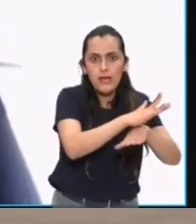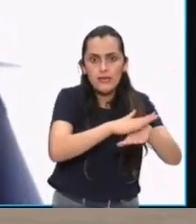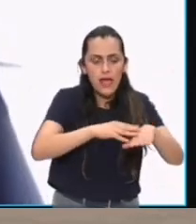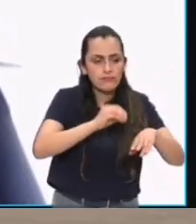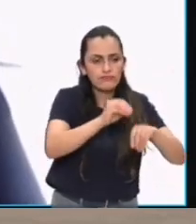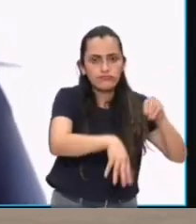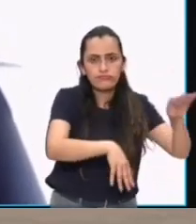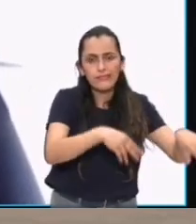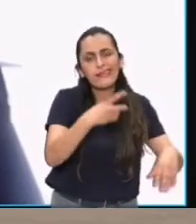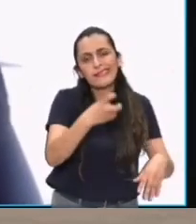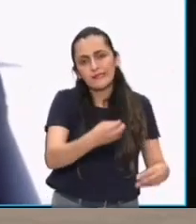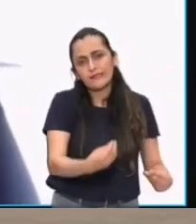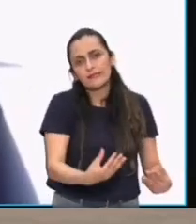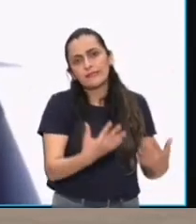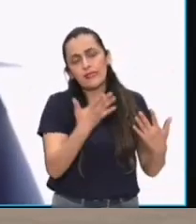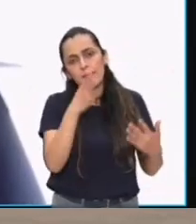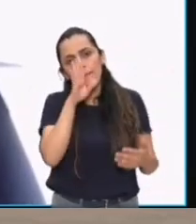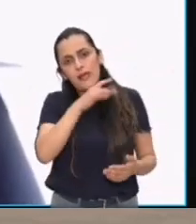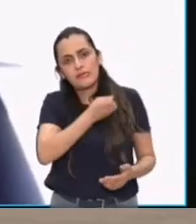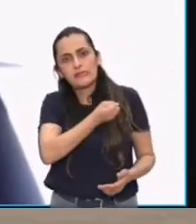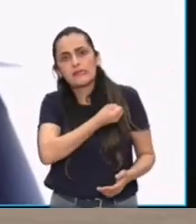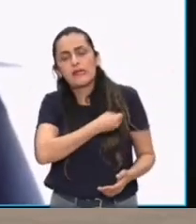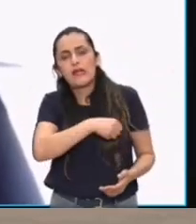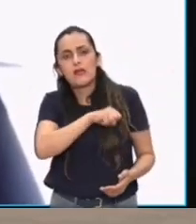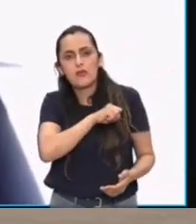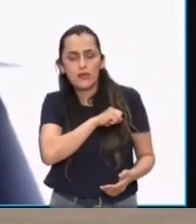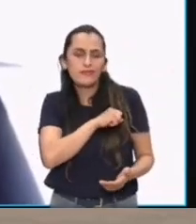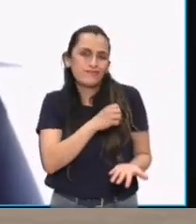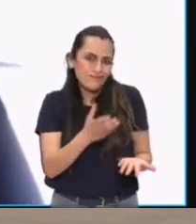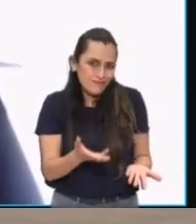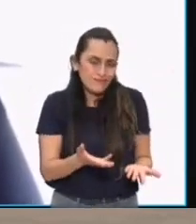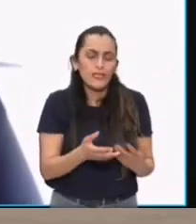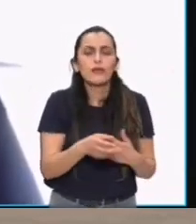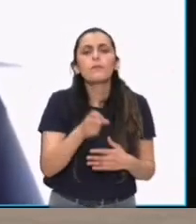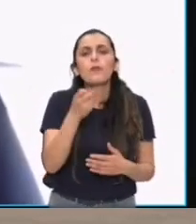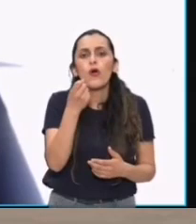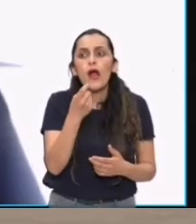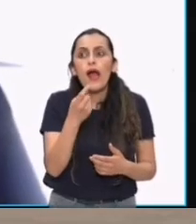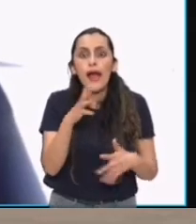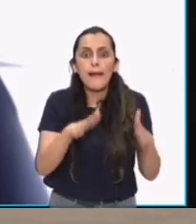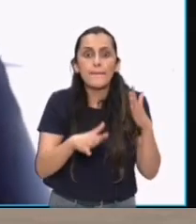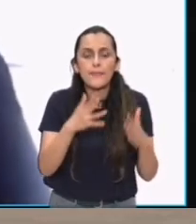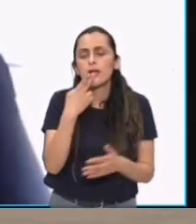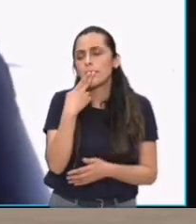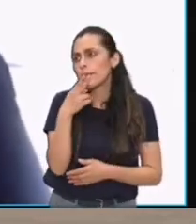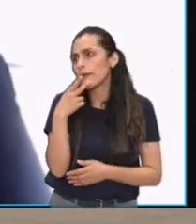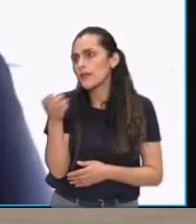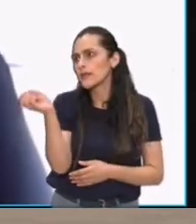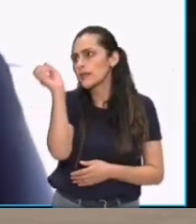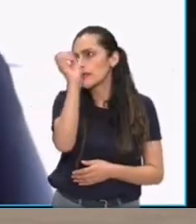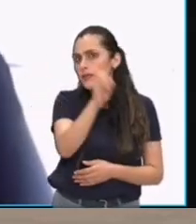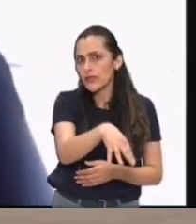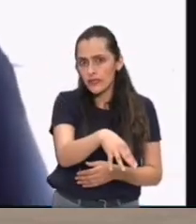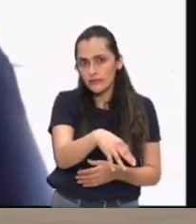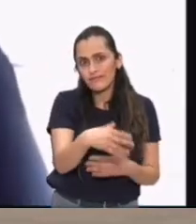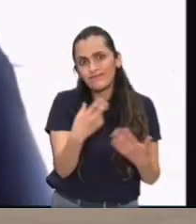la salud derivado de que puede estar dentro de productos que también consumimos una vez que son arrojadas en este